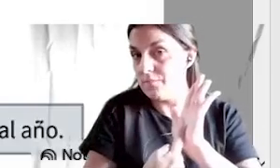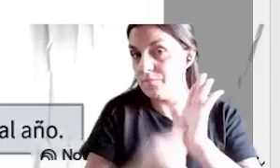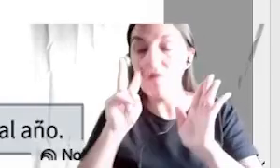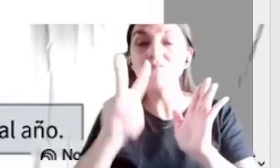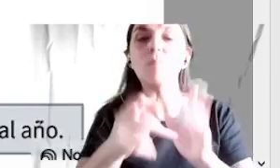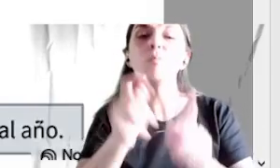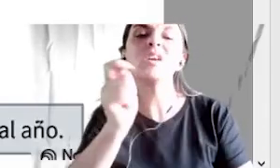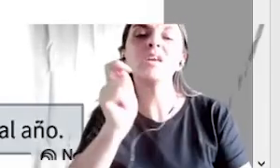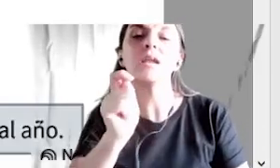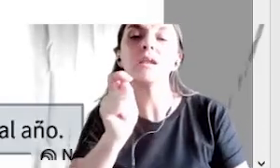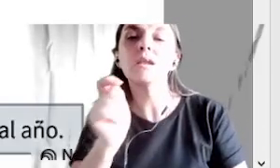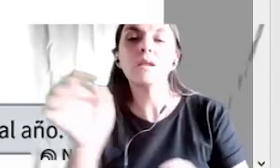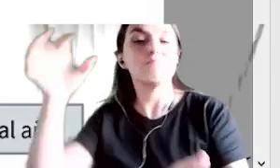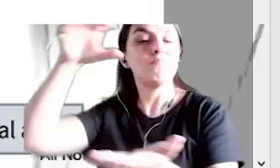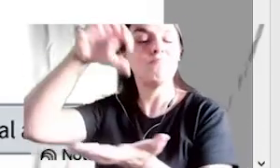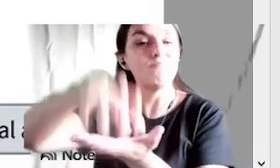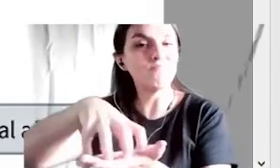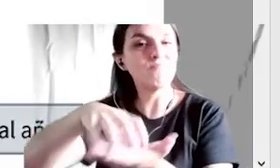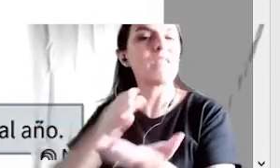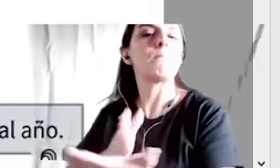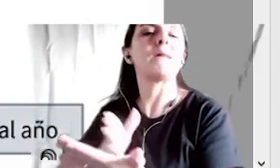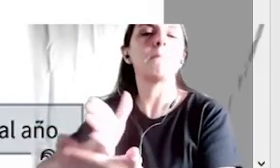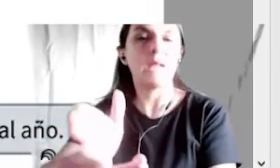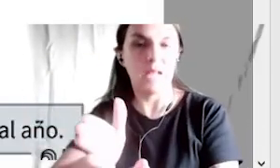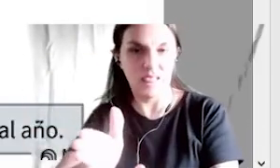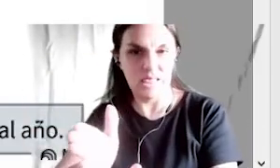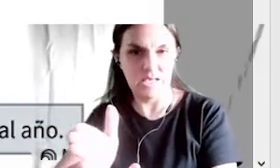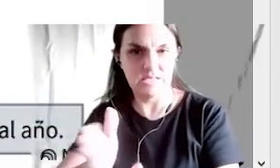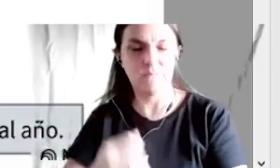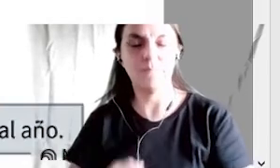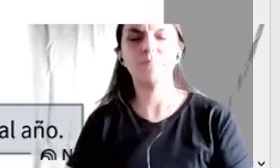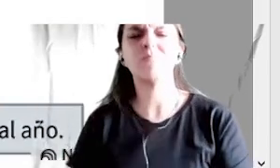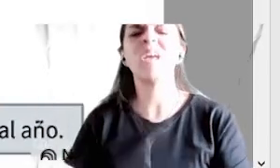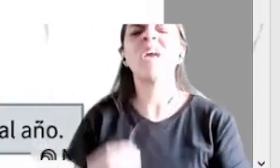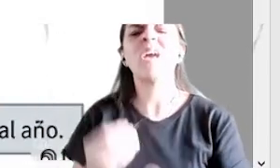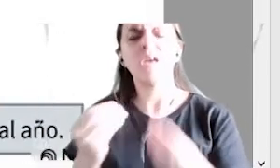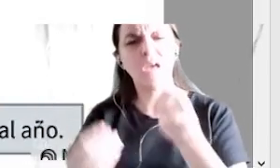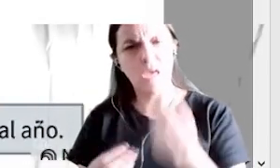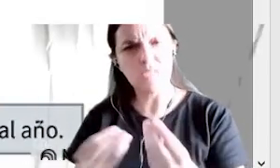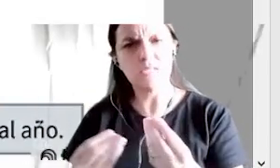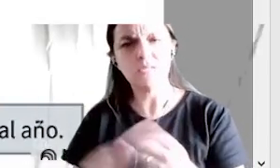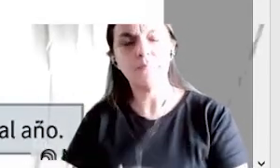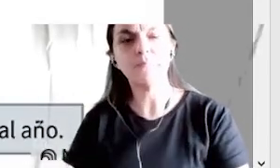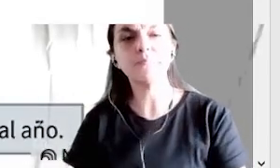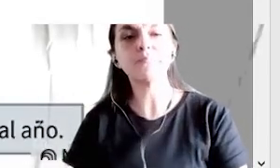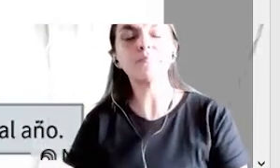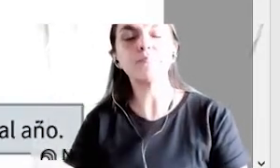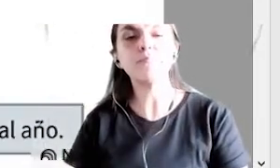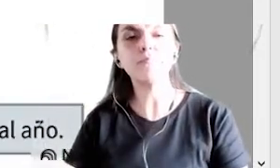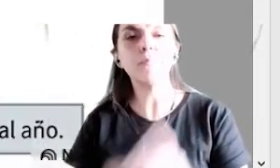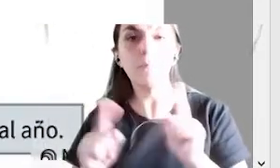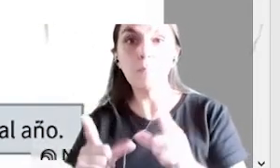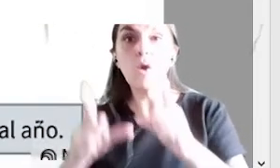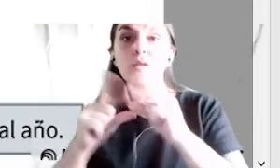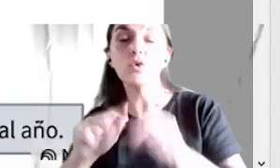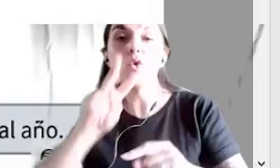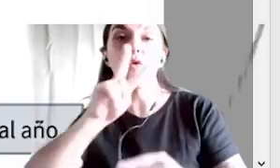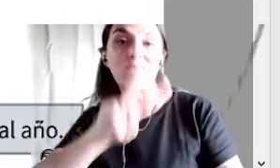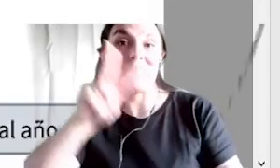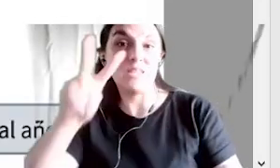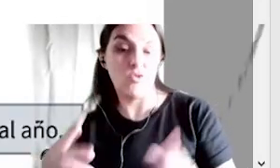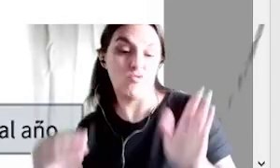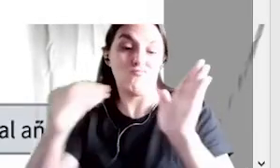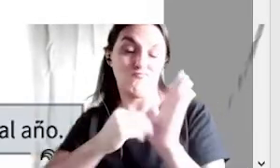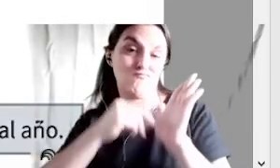los establecimientos permanentes. Los establecimientos permanentes están definidos en el artículo